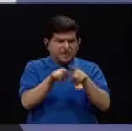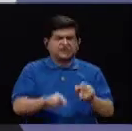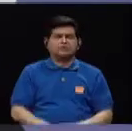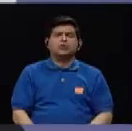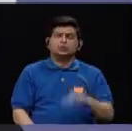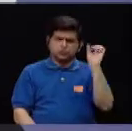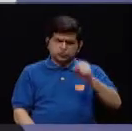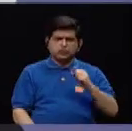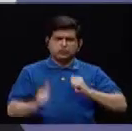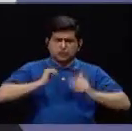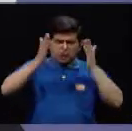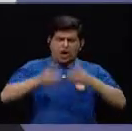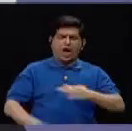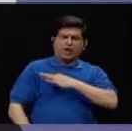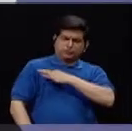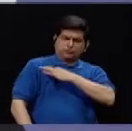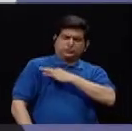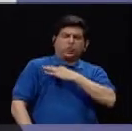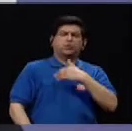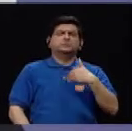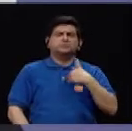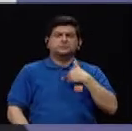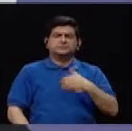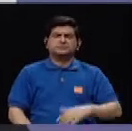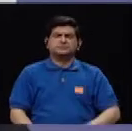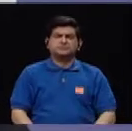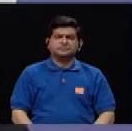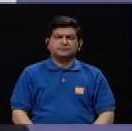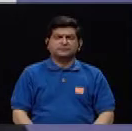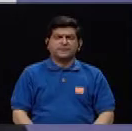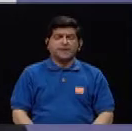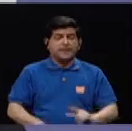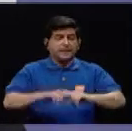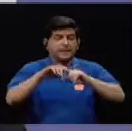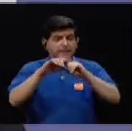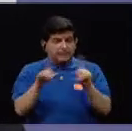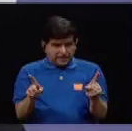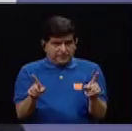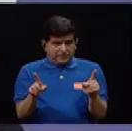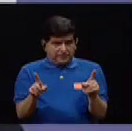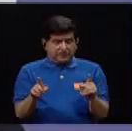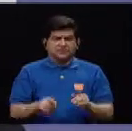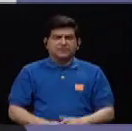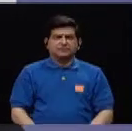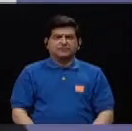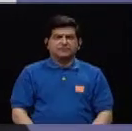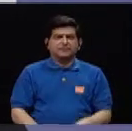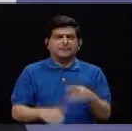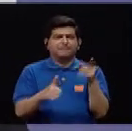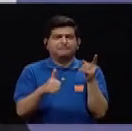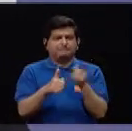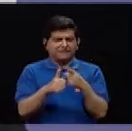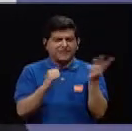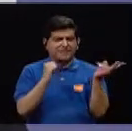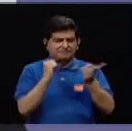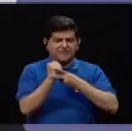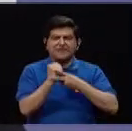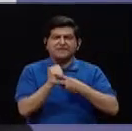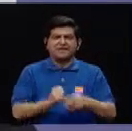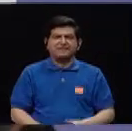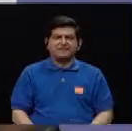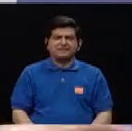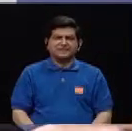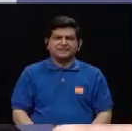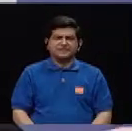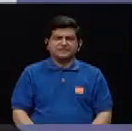sí, con un actor invitado y toda la cosa. Y sin embargo, la primera vez que